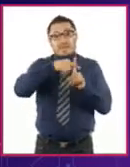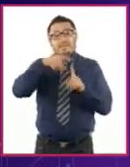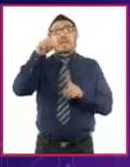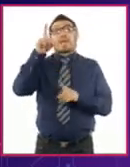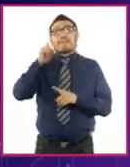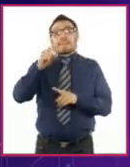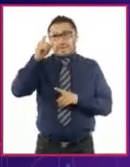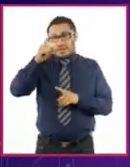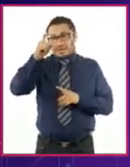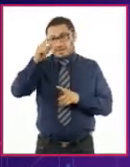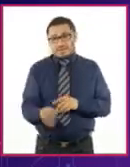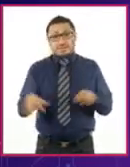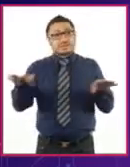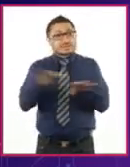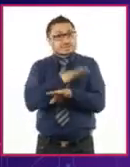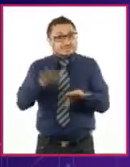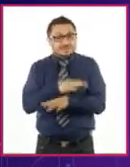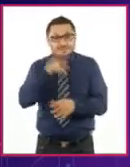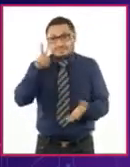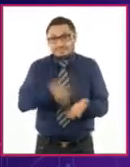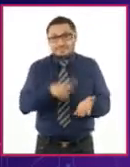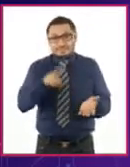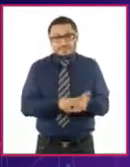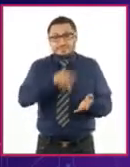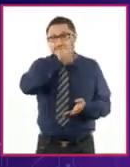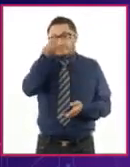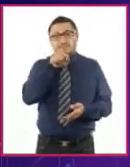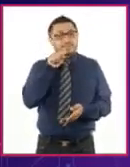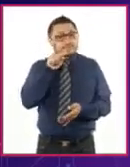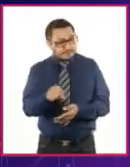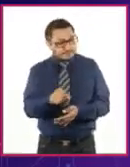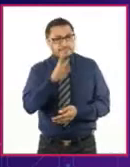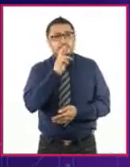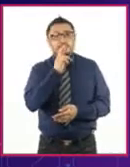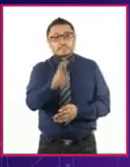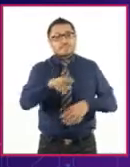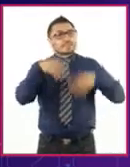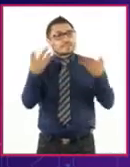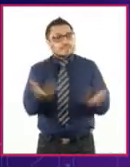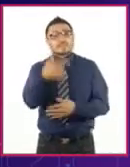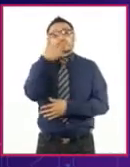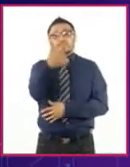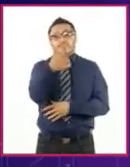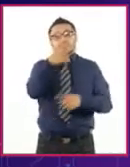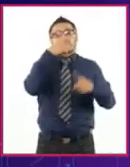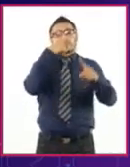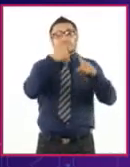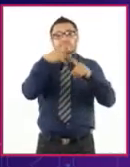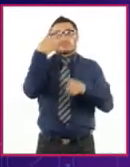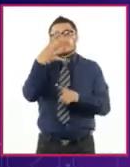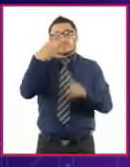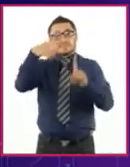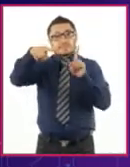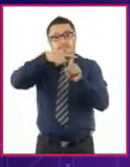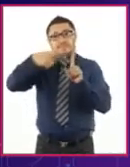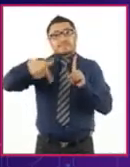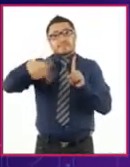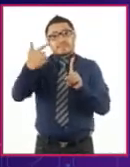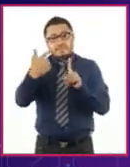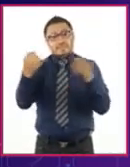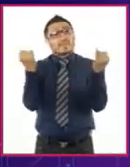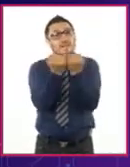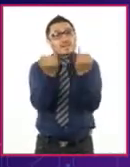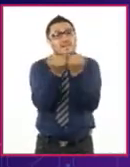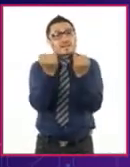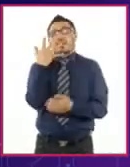20. Sustituyendo el valor de la incógnita, se obtiene 7 por 4 más 12 es igual